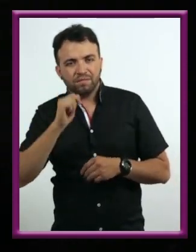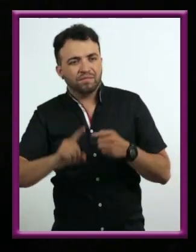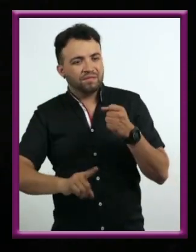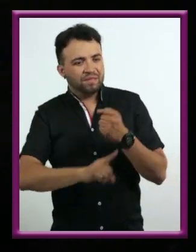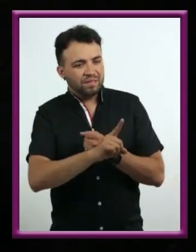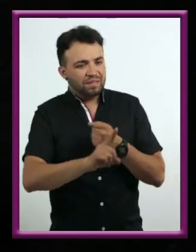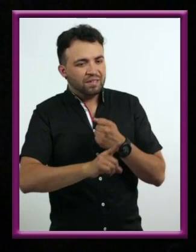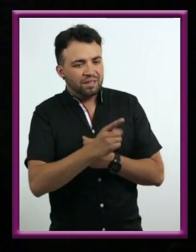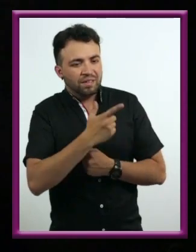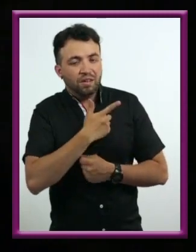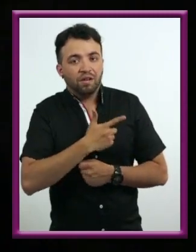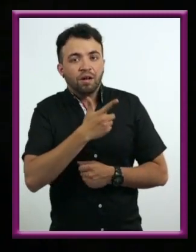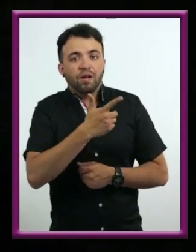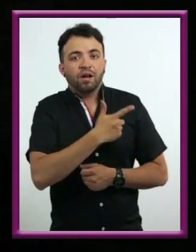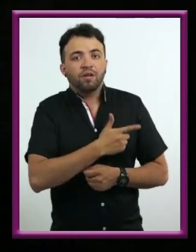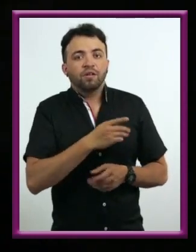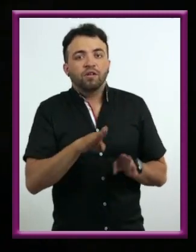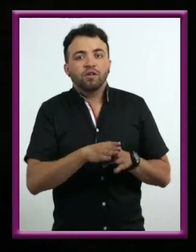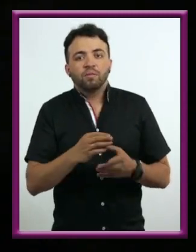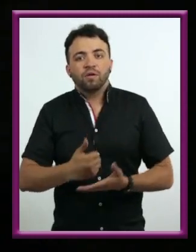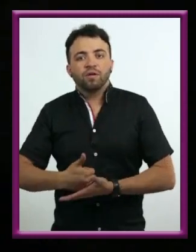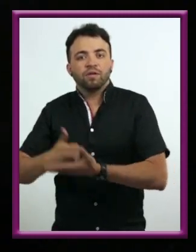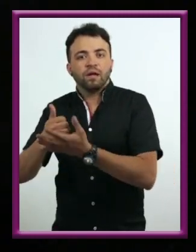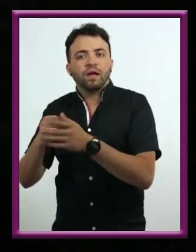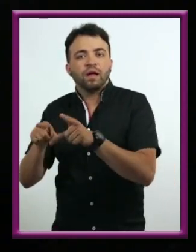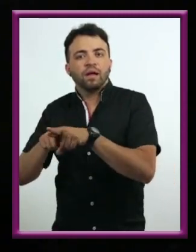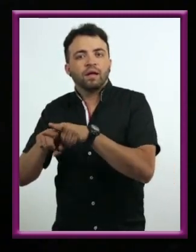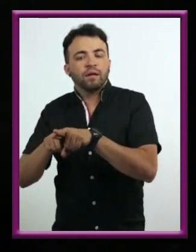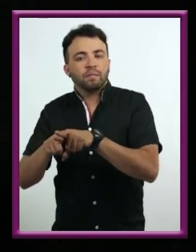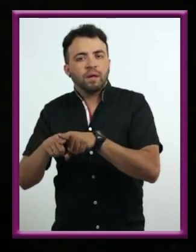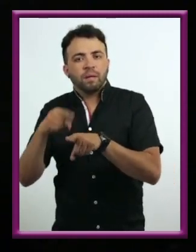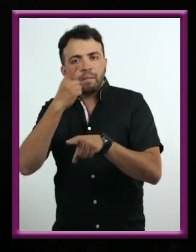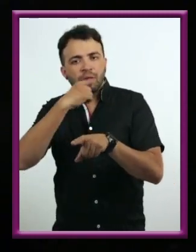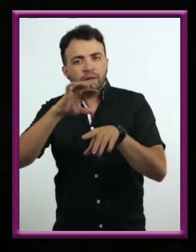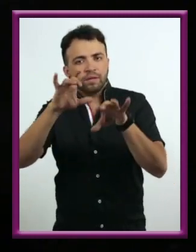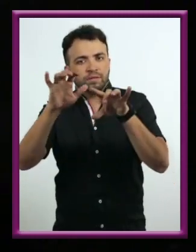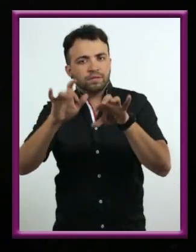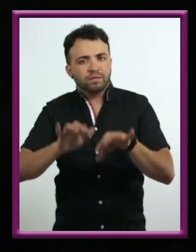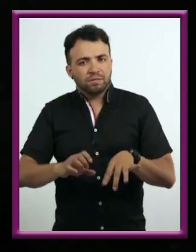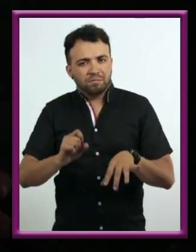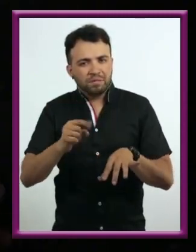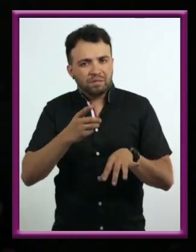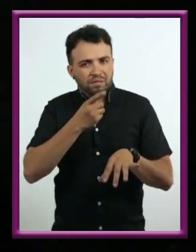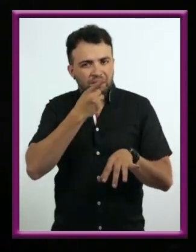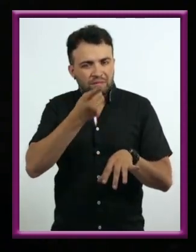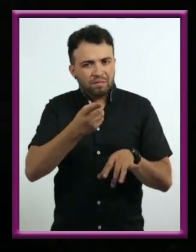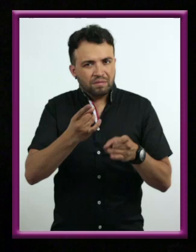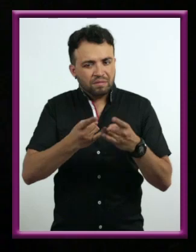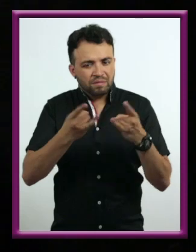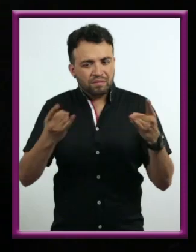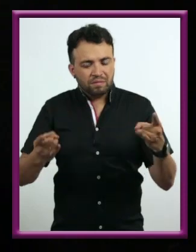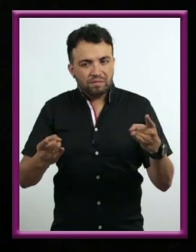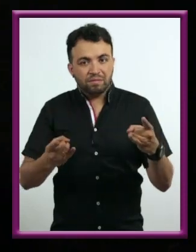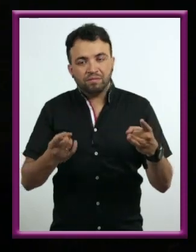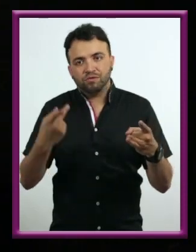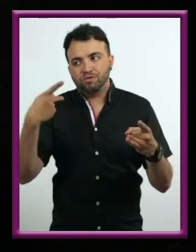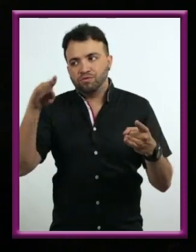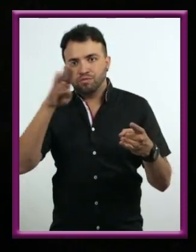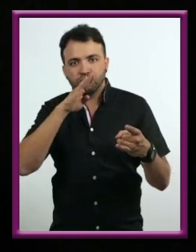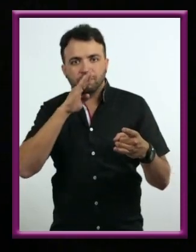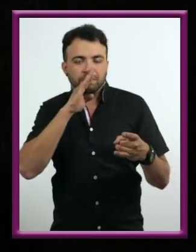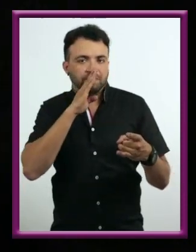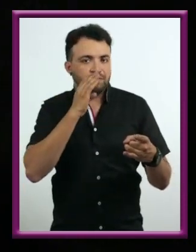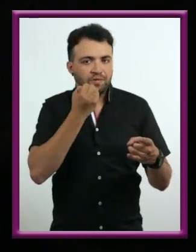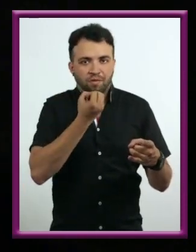yo no me hubiera enojado. Mi amigo lo hizo por buena onda. Malo que, por ejemplo, lo hubiera explicado mal algún tema y la hermana